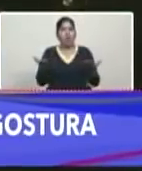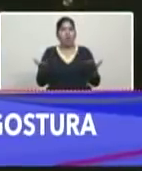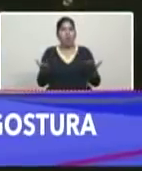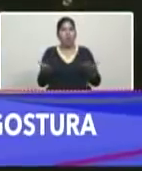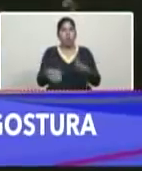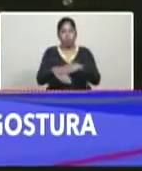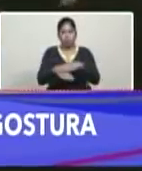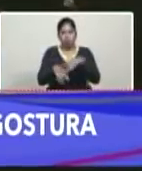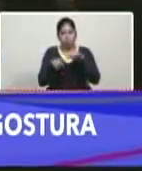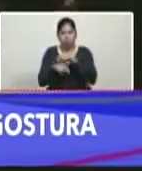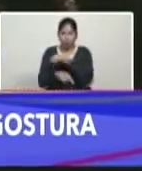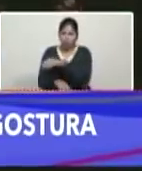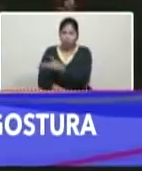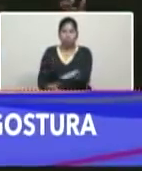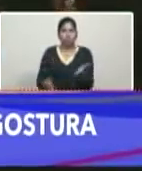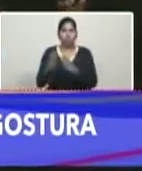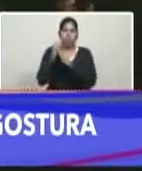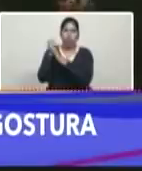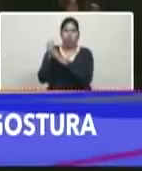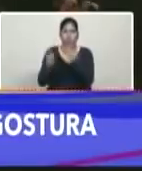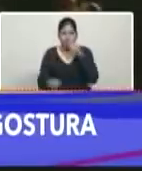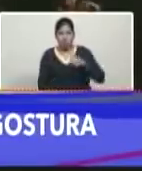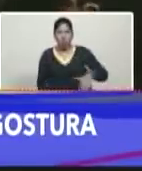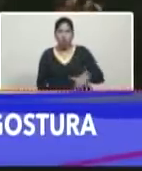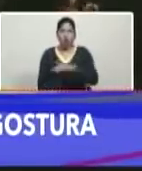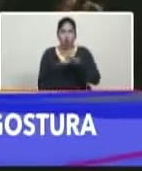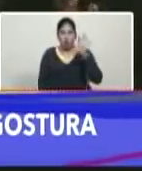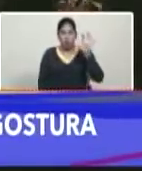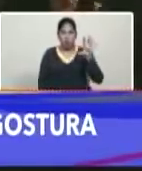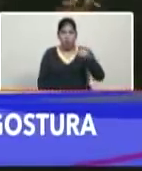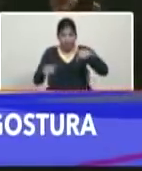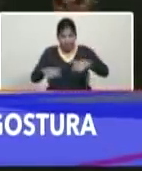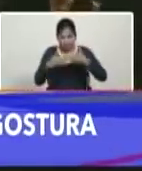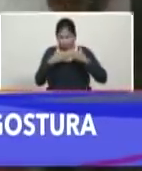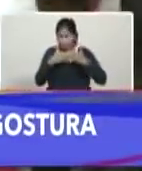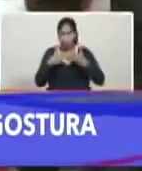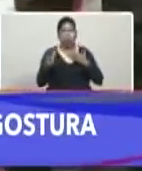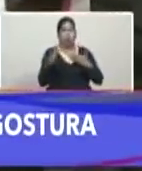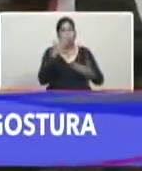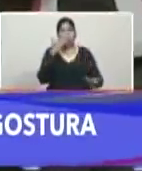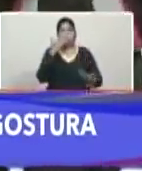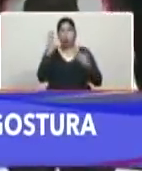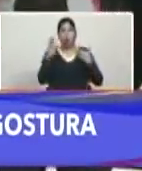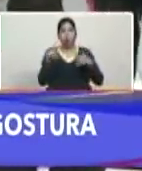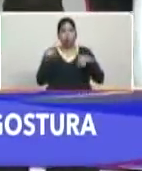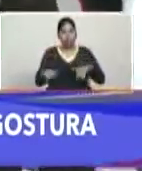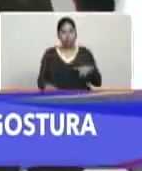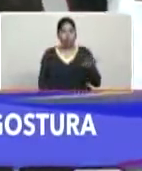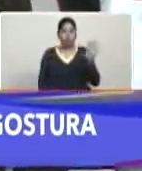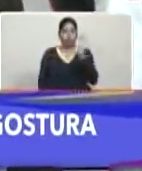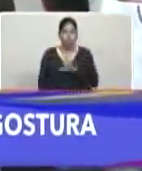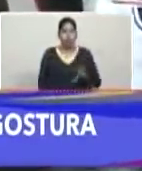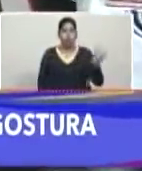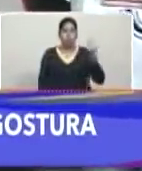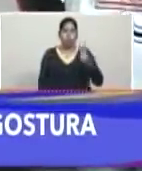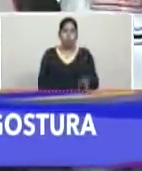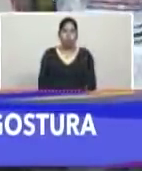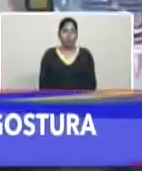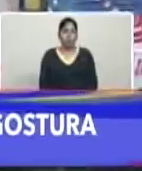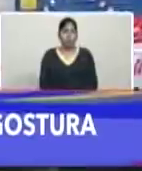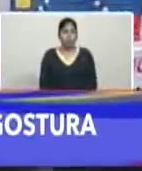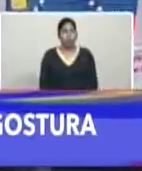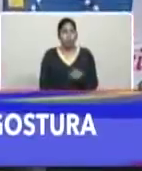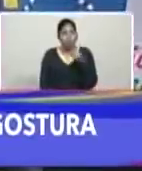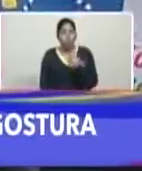verdadero poder de este país. Por ahora y para siempre ustedes son el poder. Y así lo